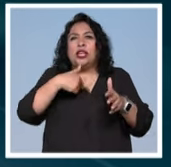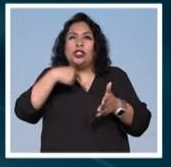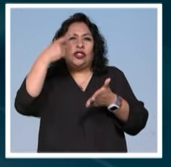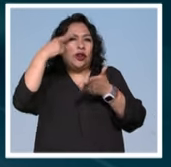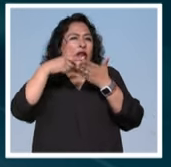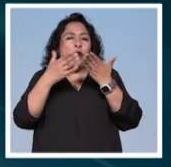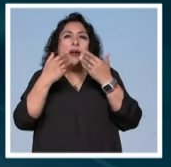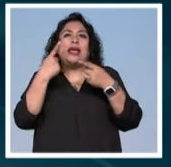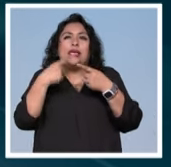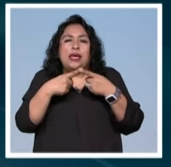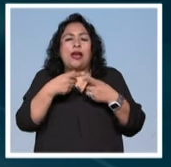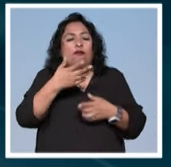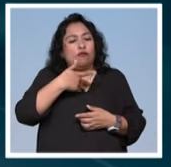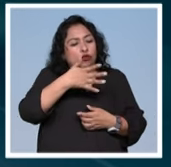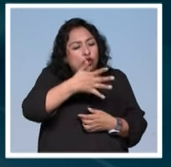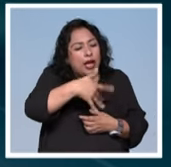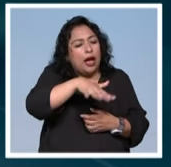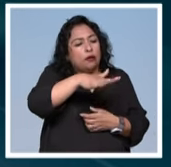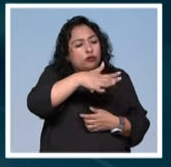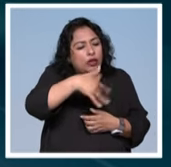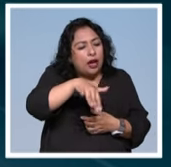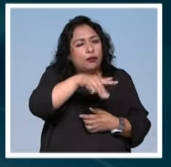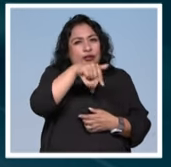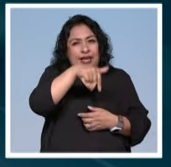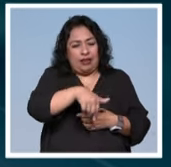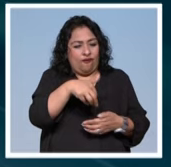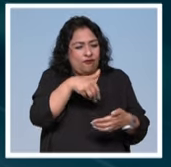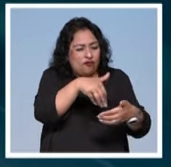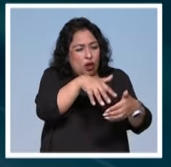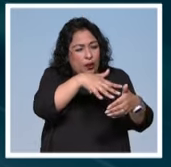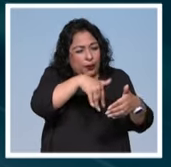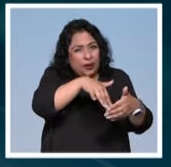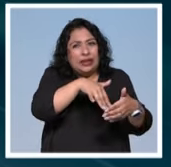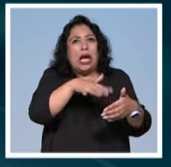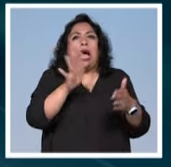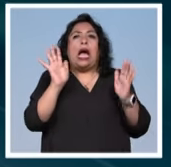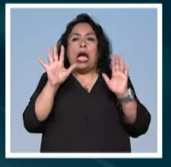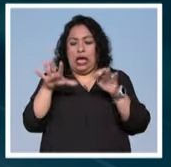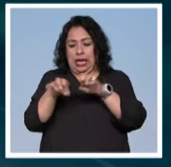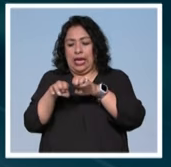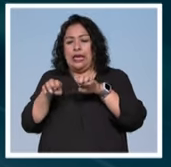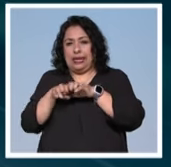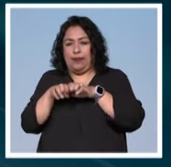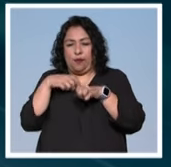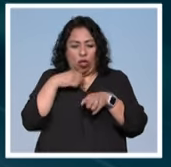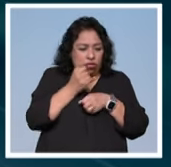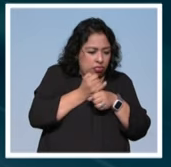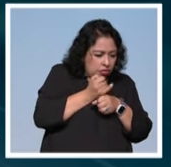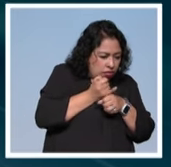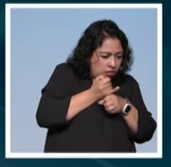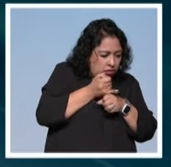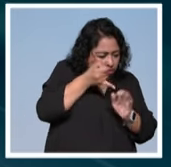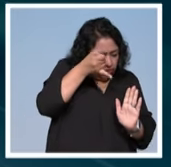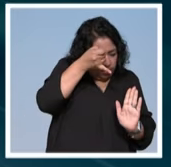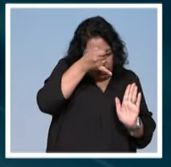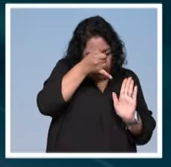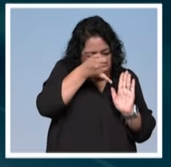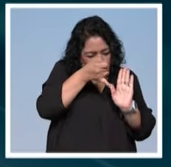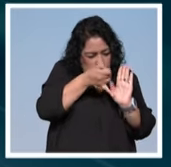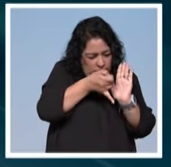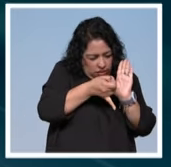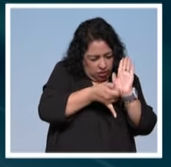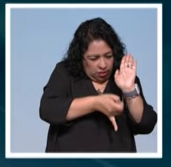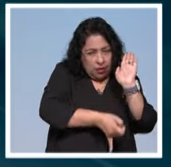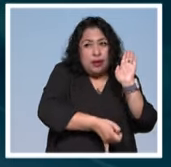dedicara a bucear aquí en en el canal y entonces pues hicimos un equipo de buceo y nos sumergimos